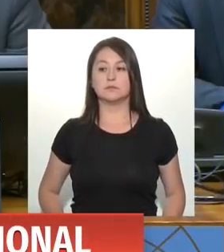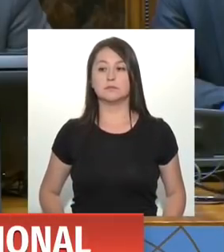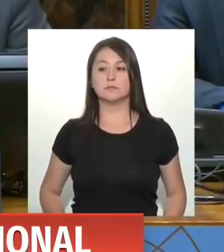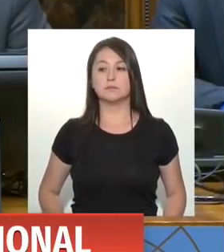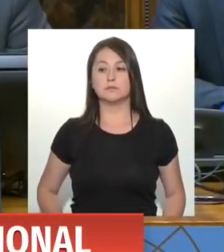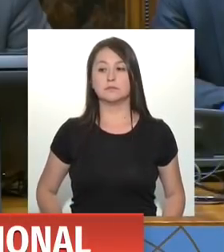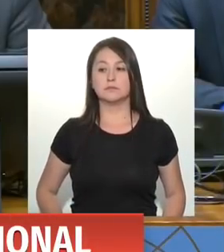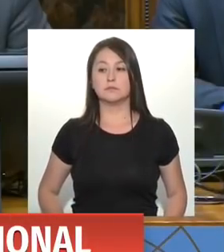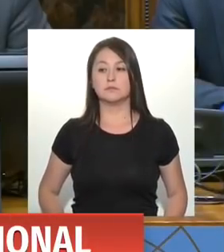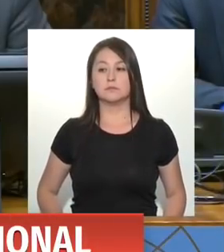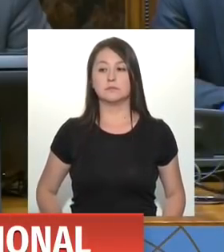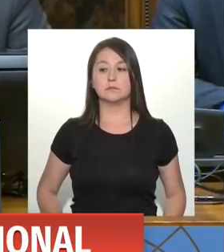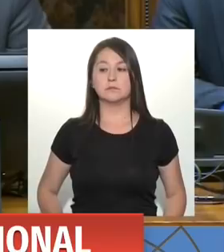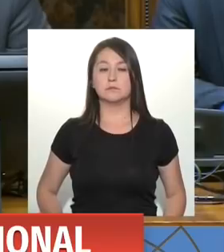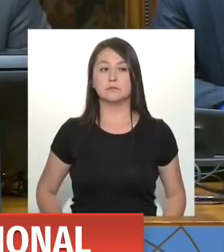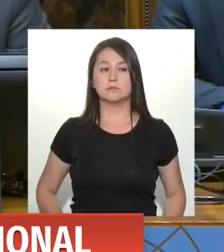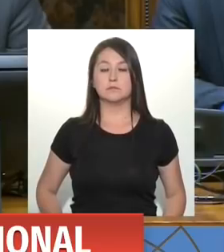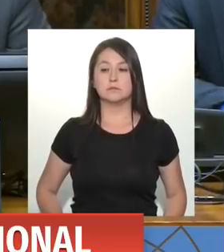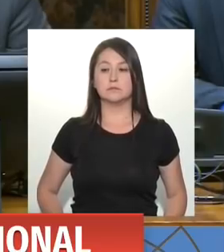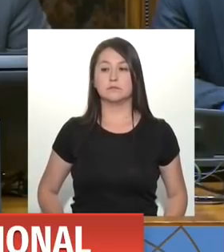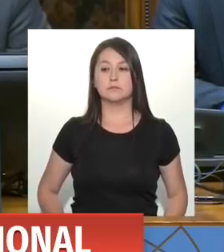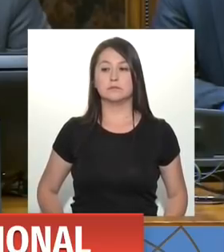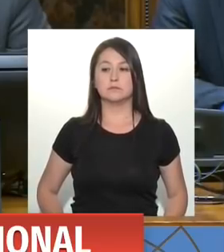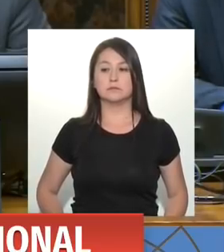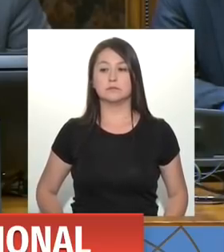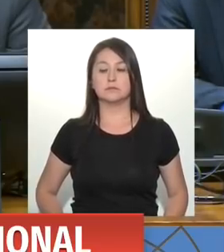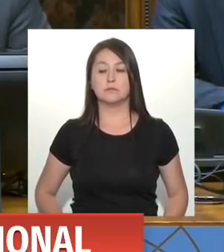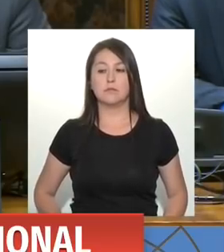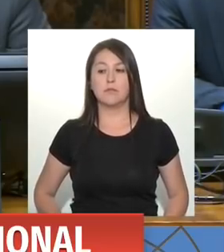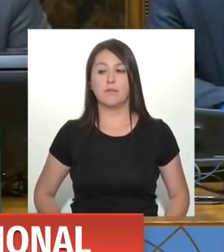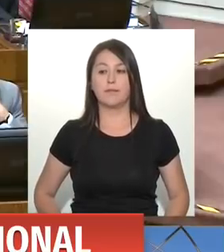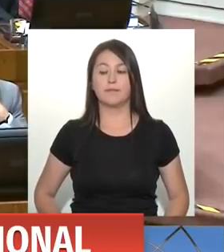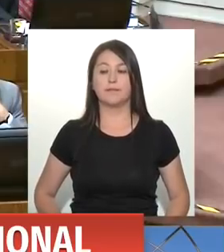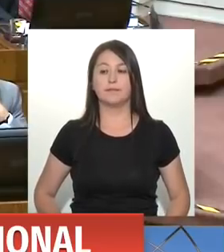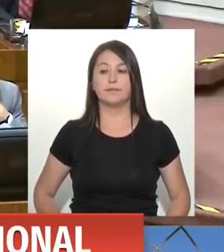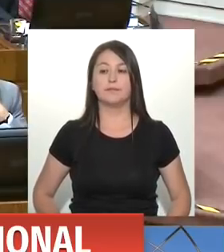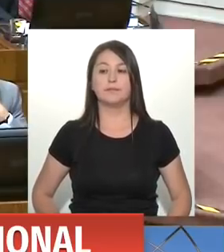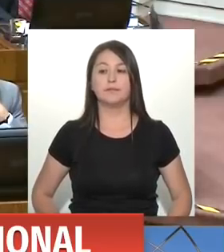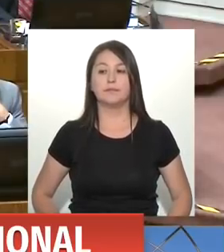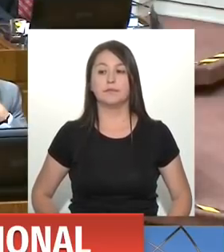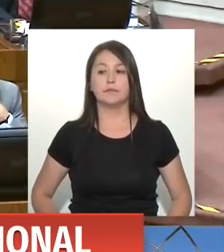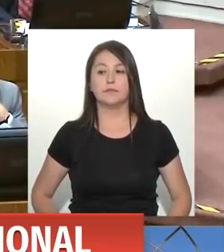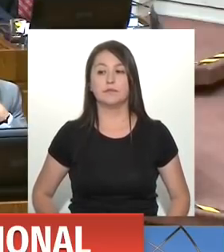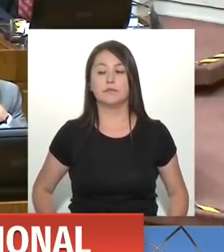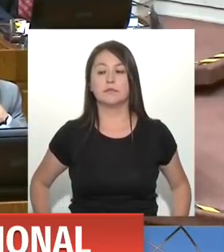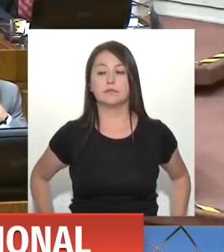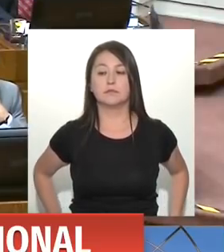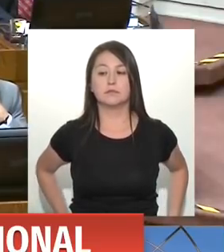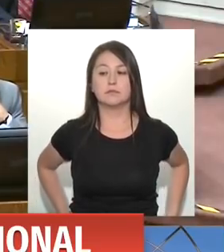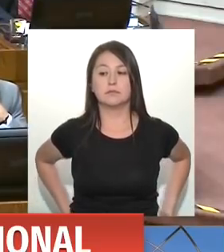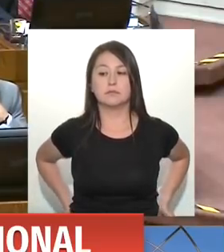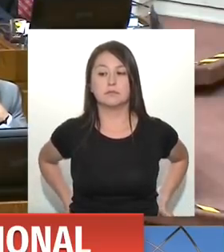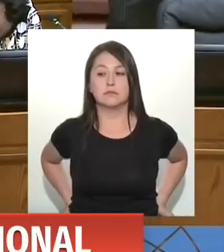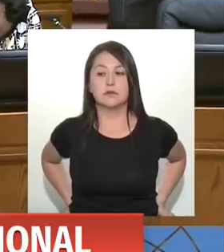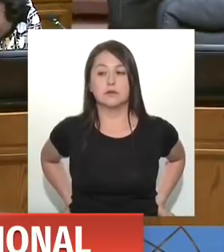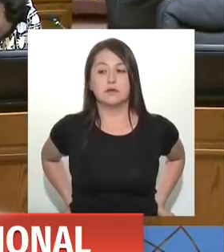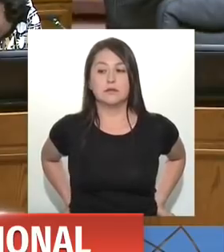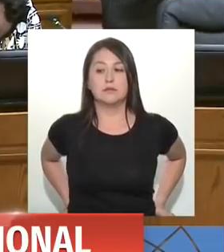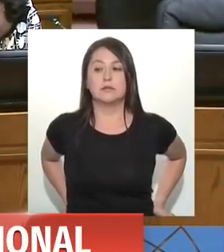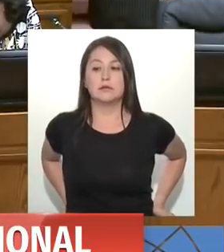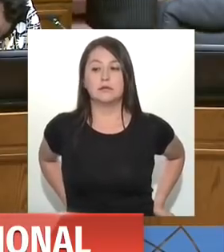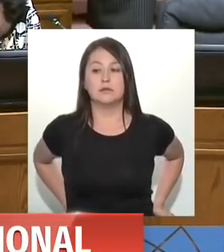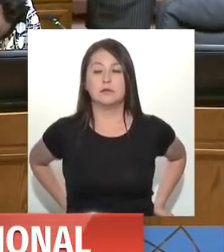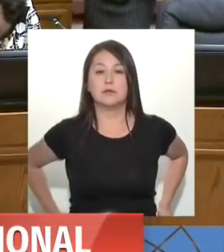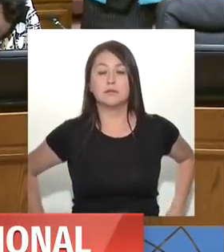indicaciones para los pueblos originarios, la paridad de género de la Convención Constitucional y los independientes. Se dice